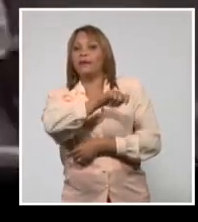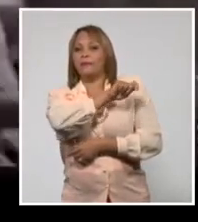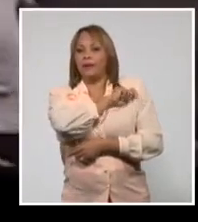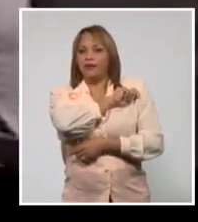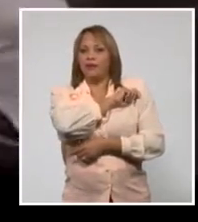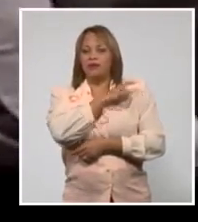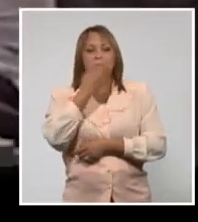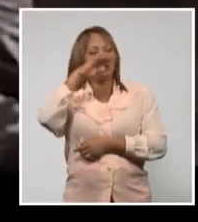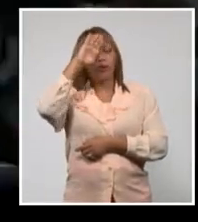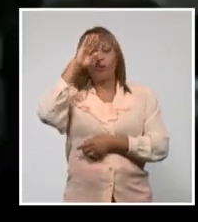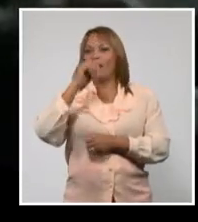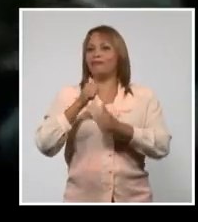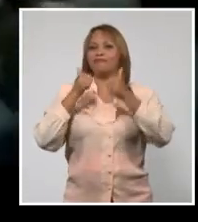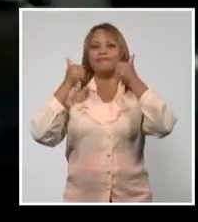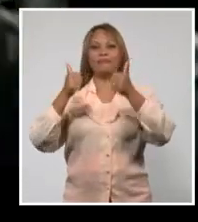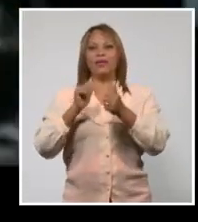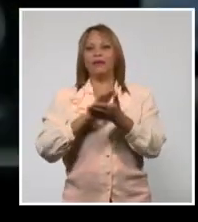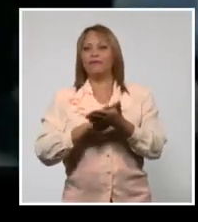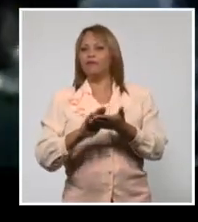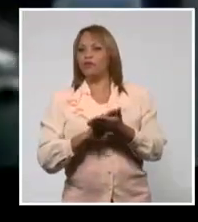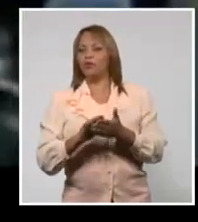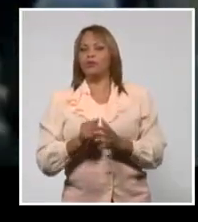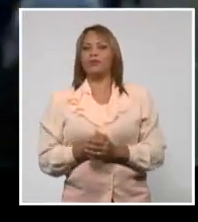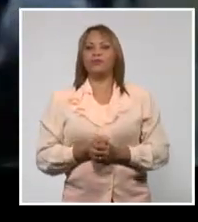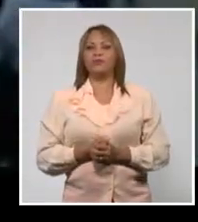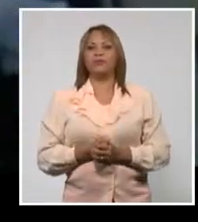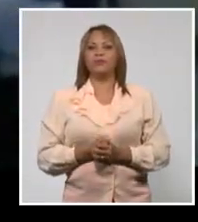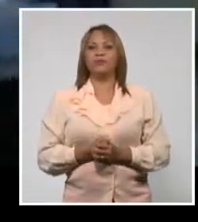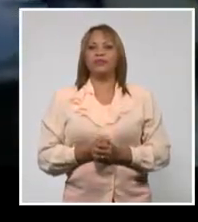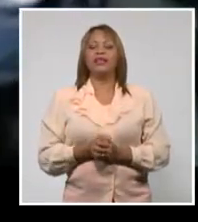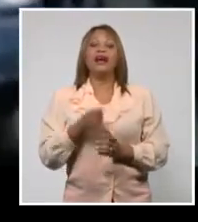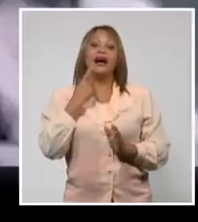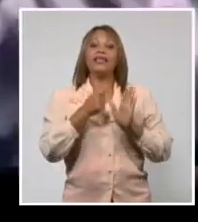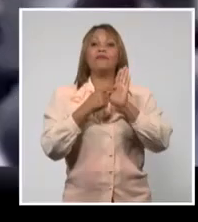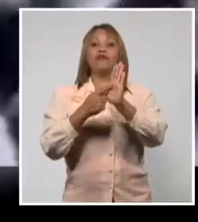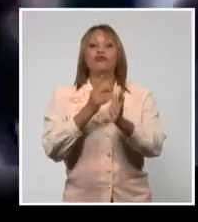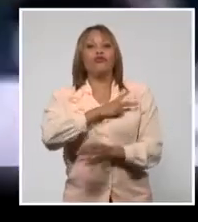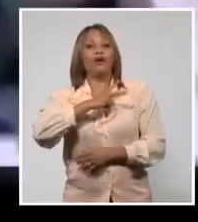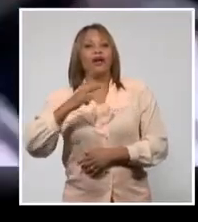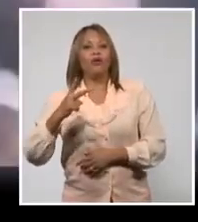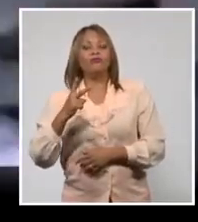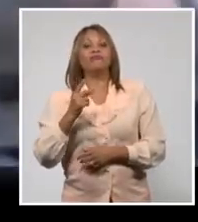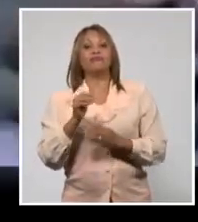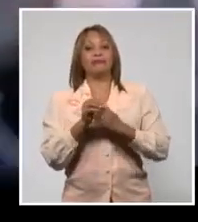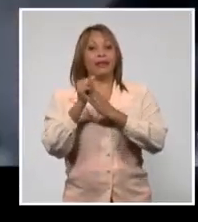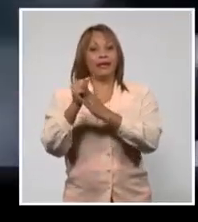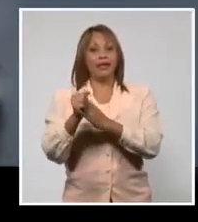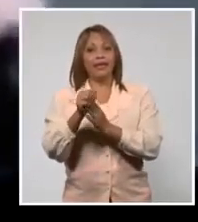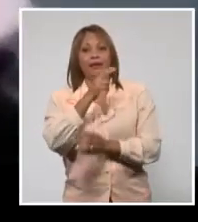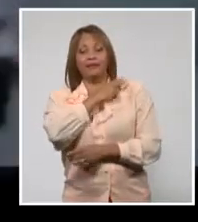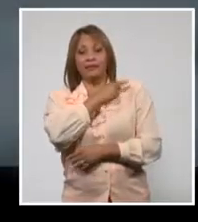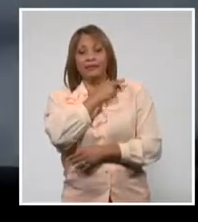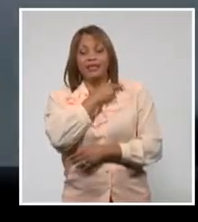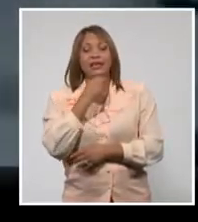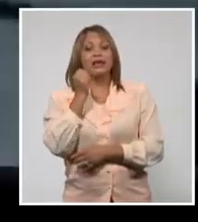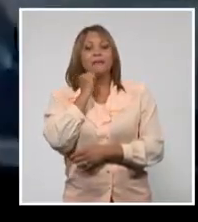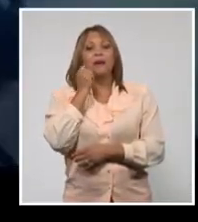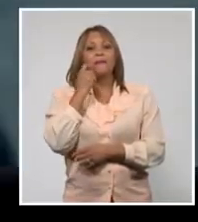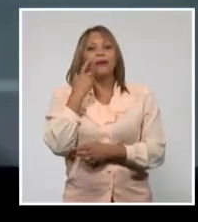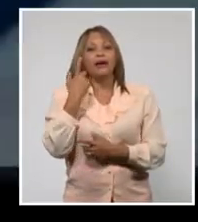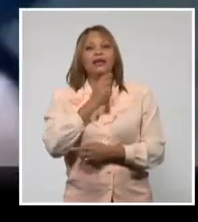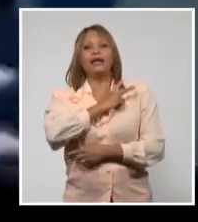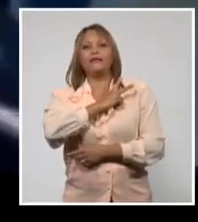que los cubanos no sufrieron ninguna baja. La acción demostró el enorme valor de Ignacio Aramonte y sus hombres y agrandó aún más la fama y el